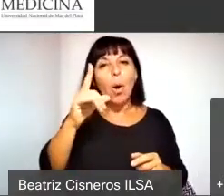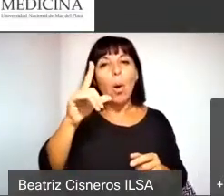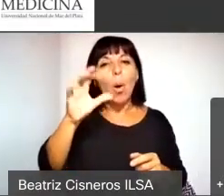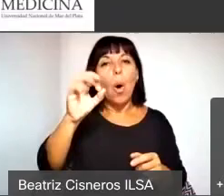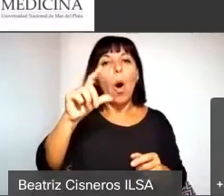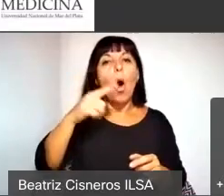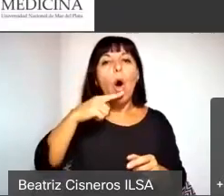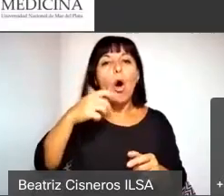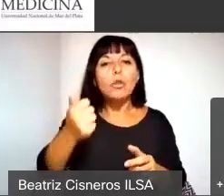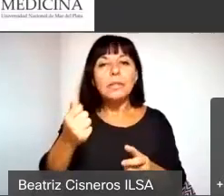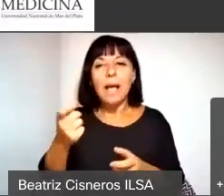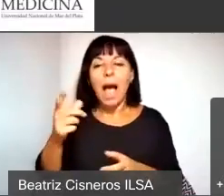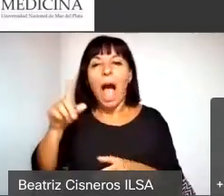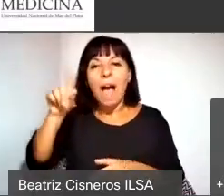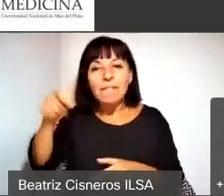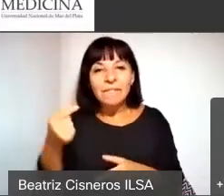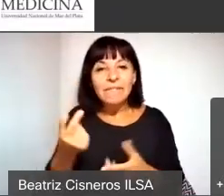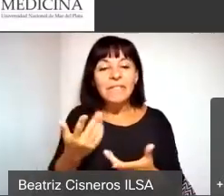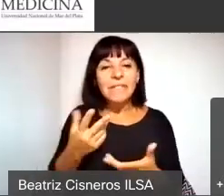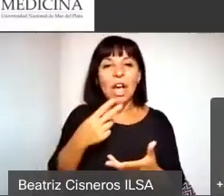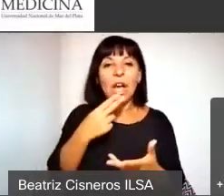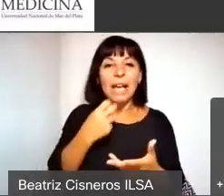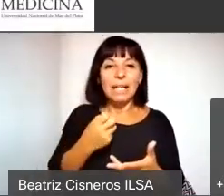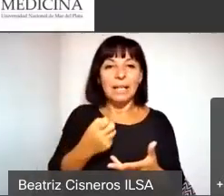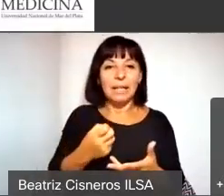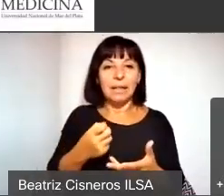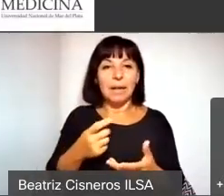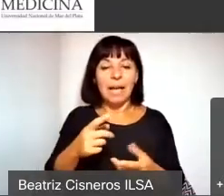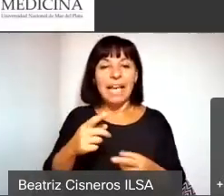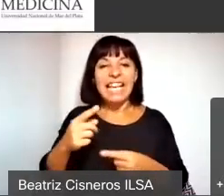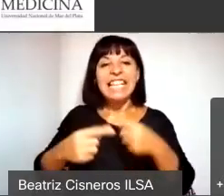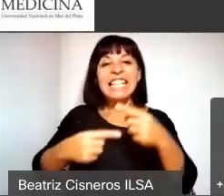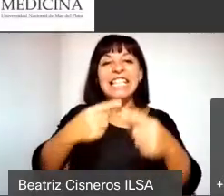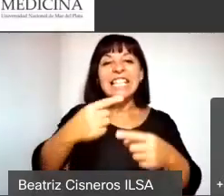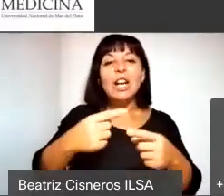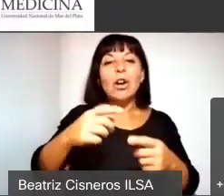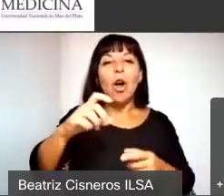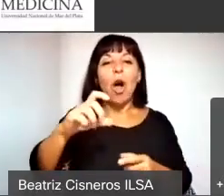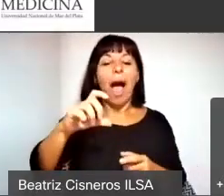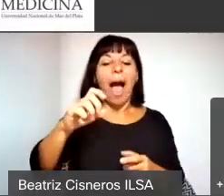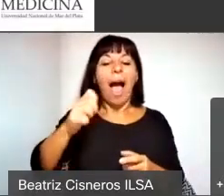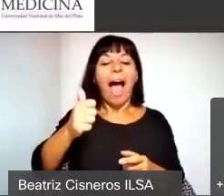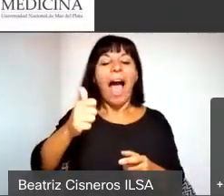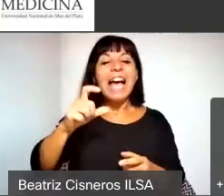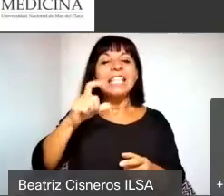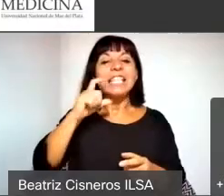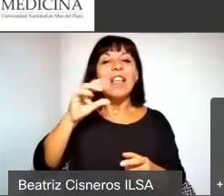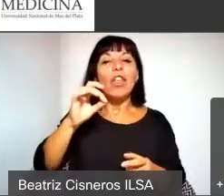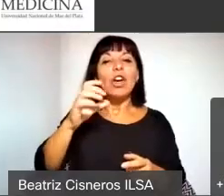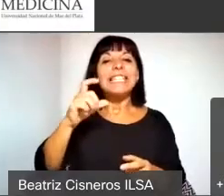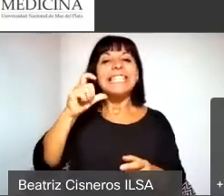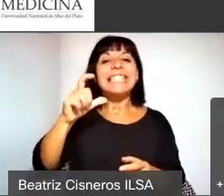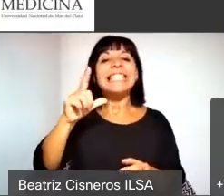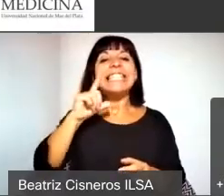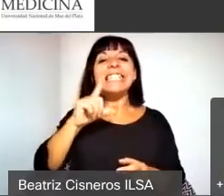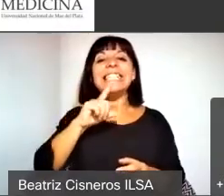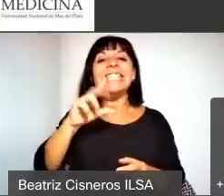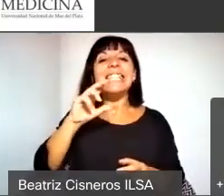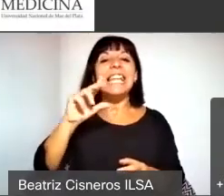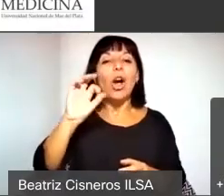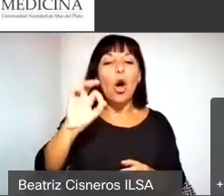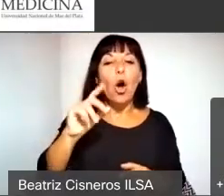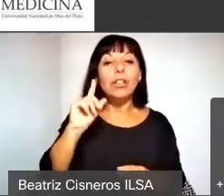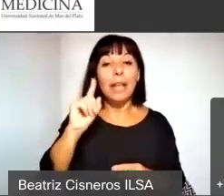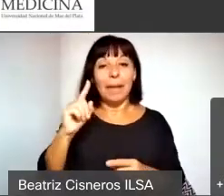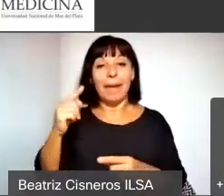poder producir ATP, que es el ciclo del ácido cítrico o ciclo de Krebs y la cadena transportadora de electrones